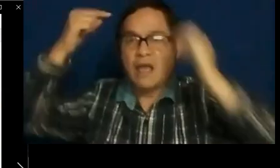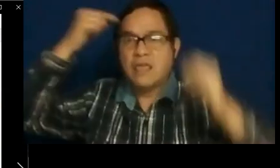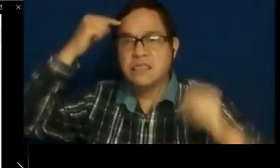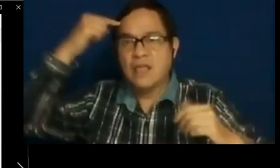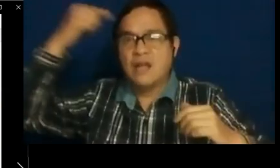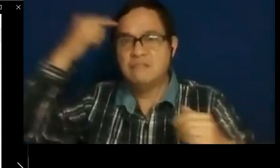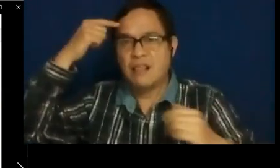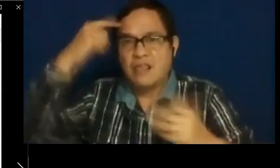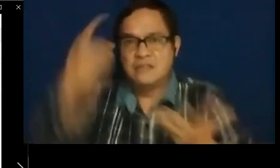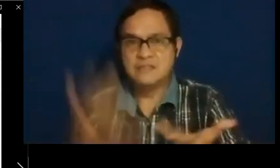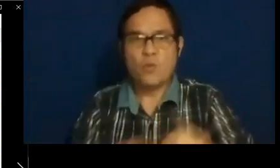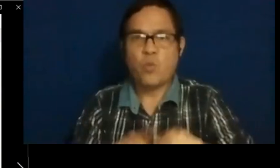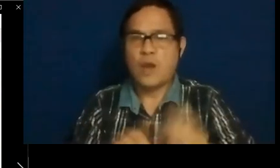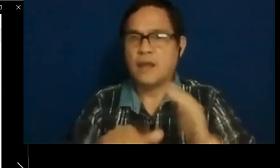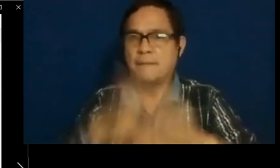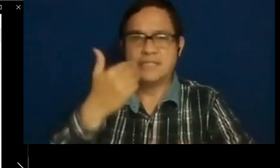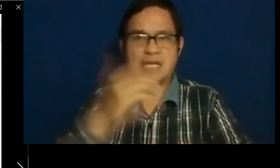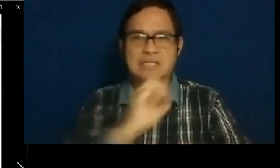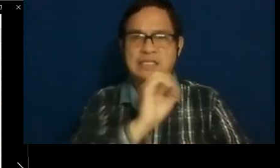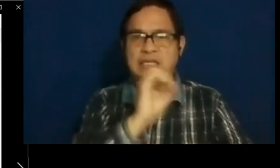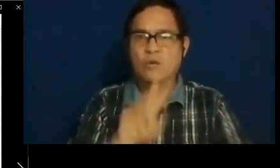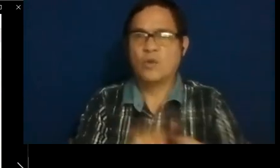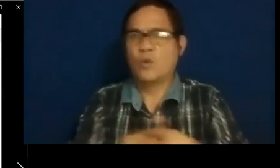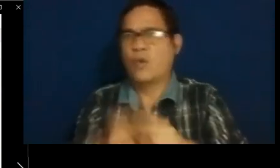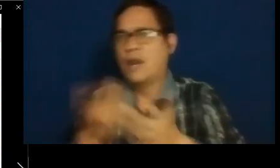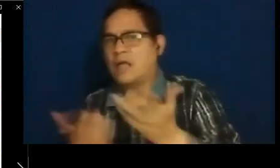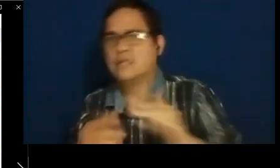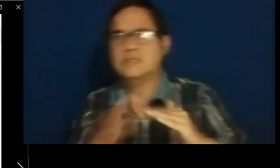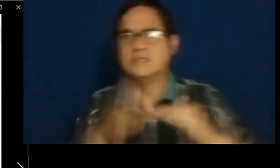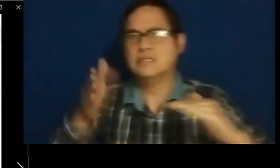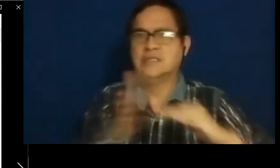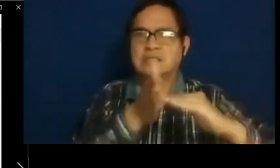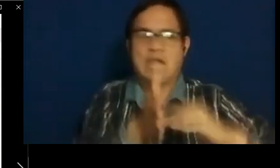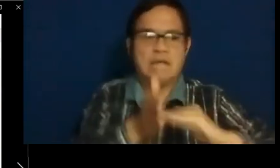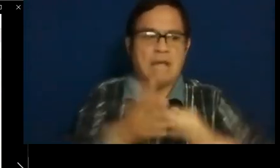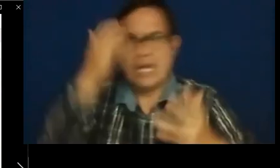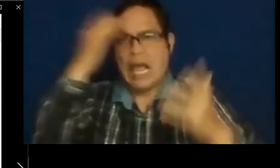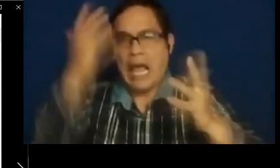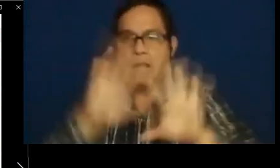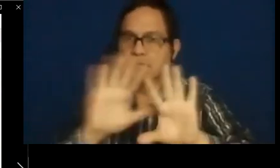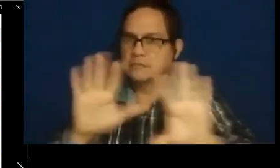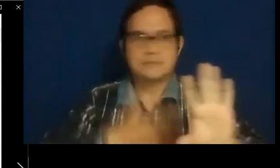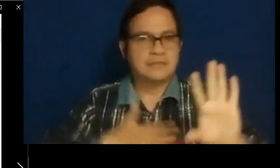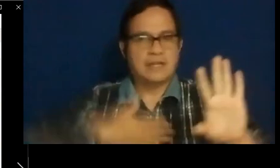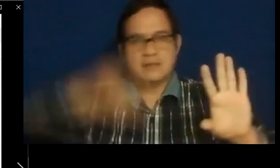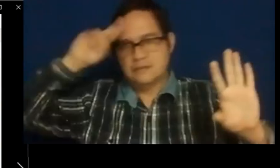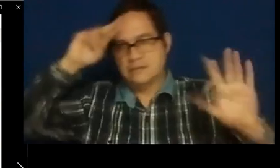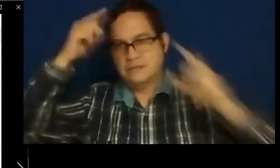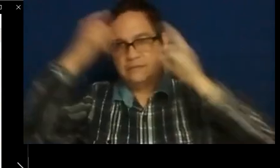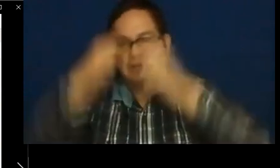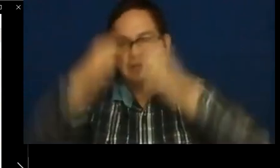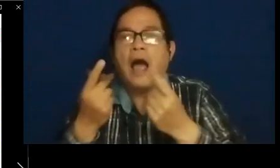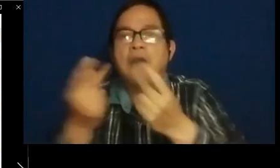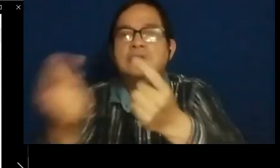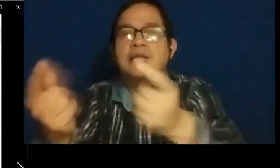el pensamiento de que la posición inicial es 0 y que la distancia es 0, ¿vale? Vamos a analizar es la aceleración, y